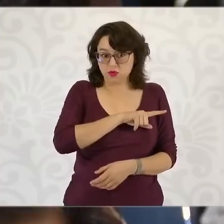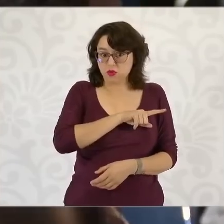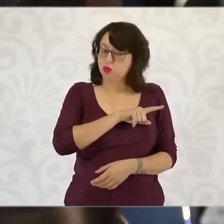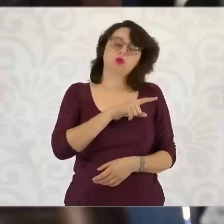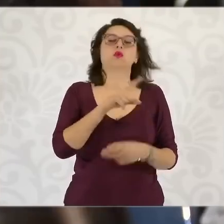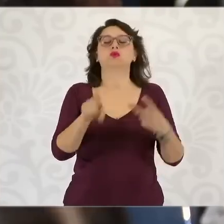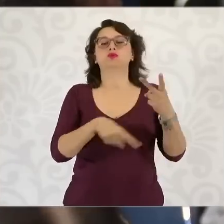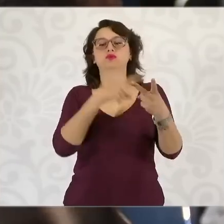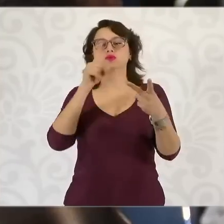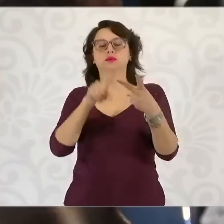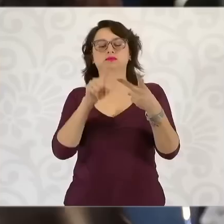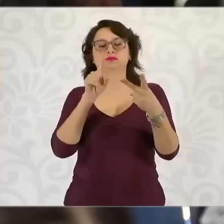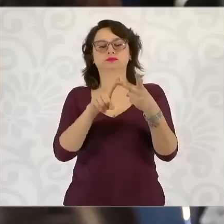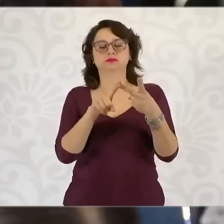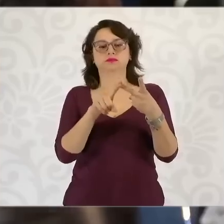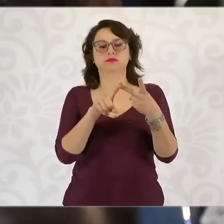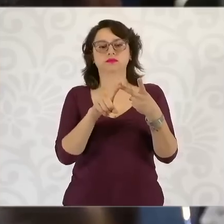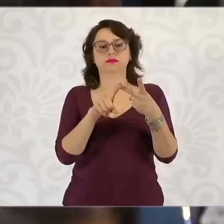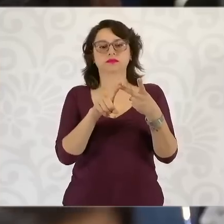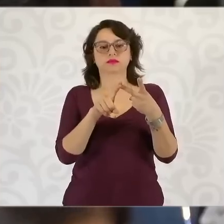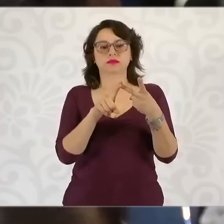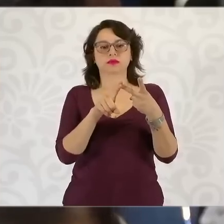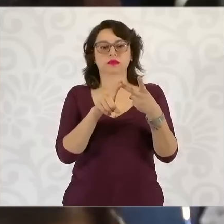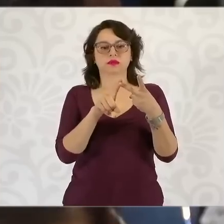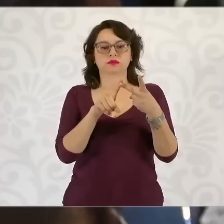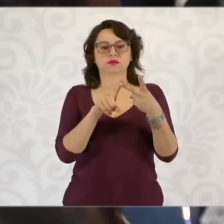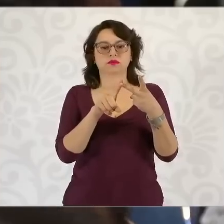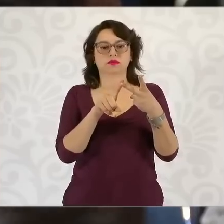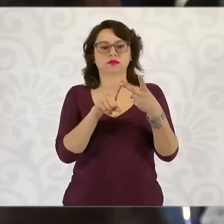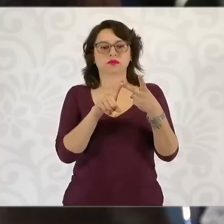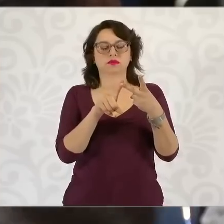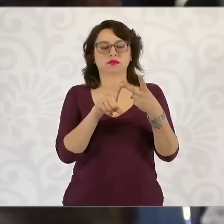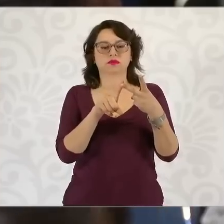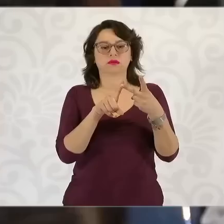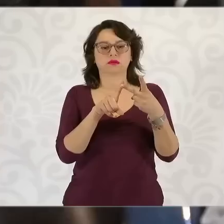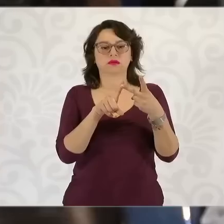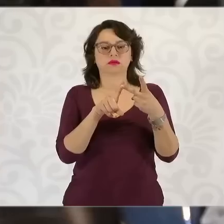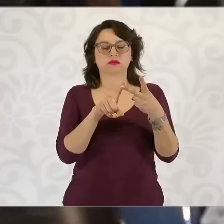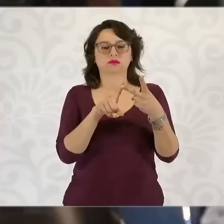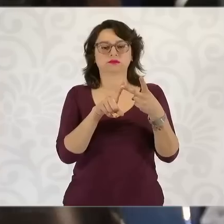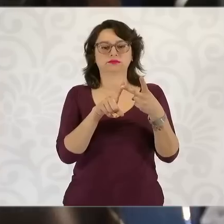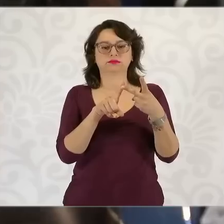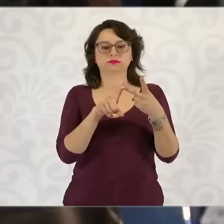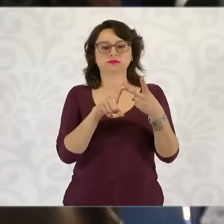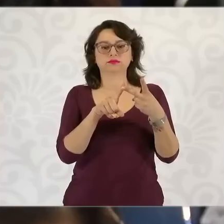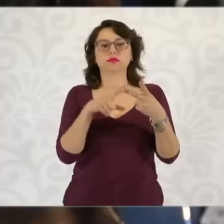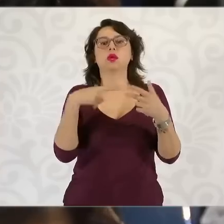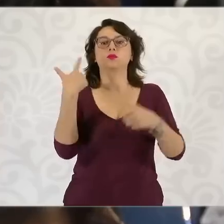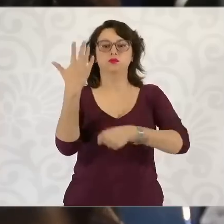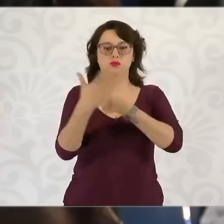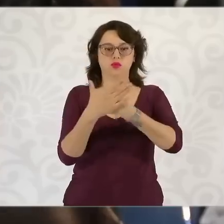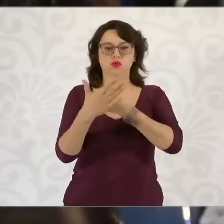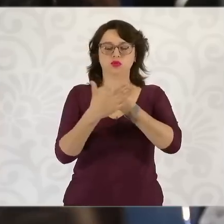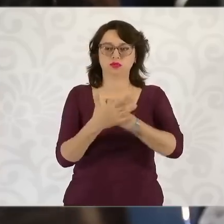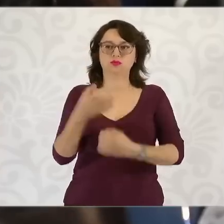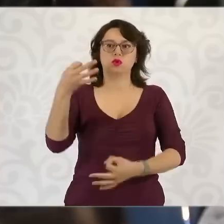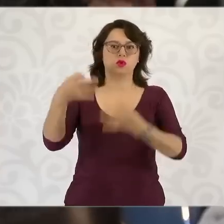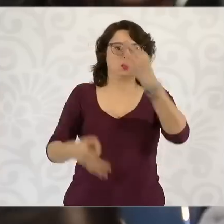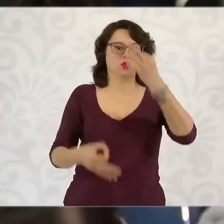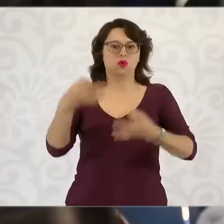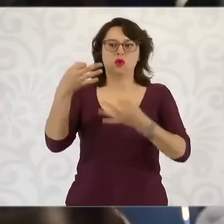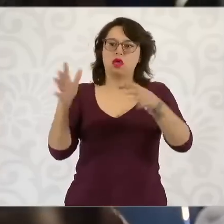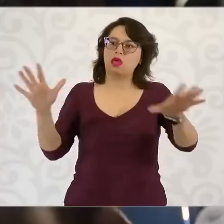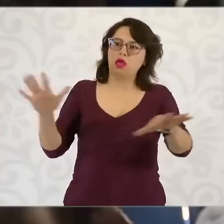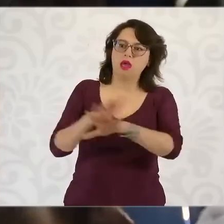La segunda, ¿serían los mismos que usted, una vez que ya esté en vigor el siguiente Poder Judicial, en funciones,